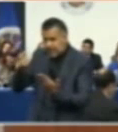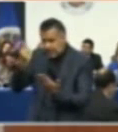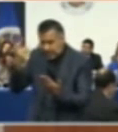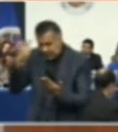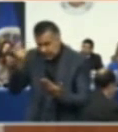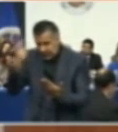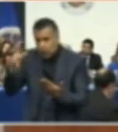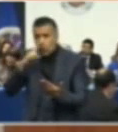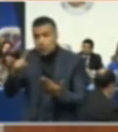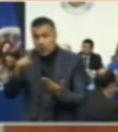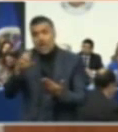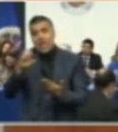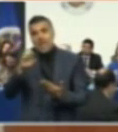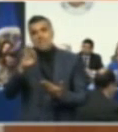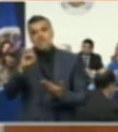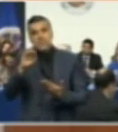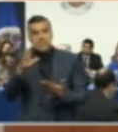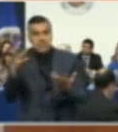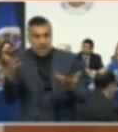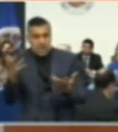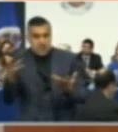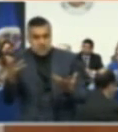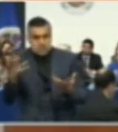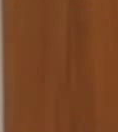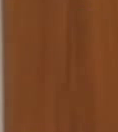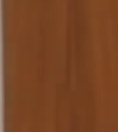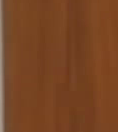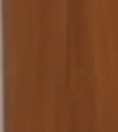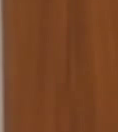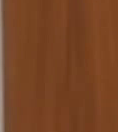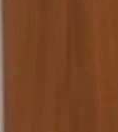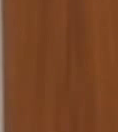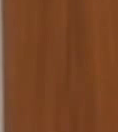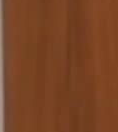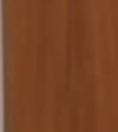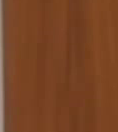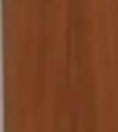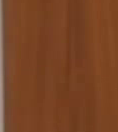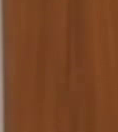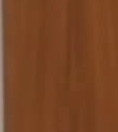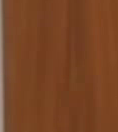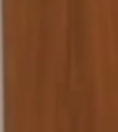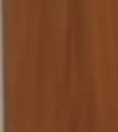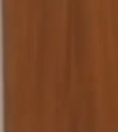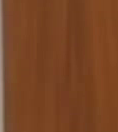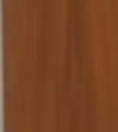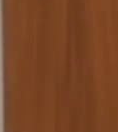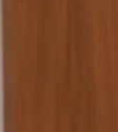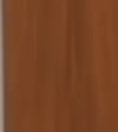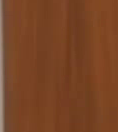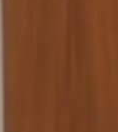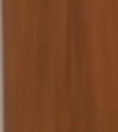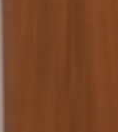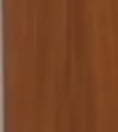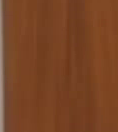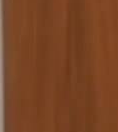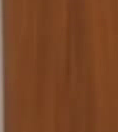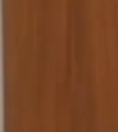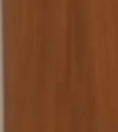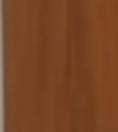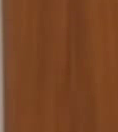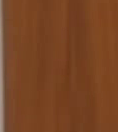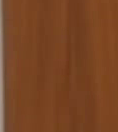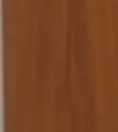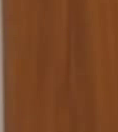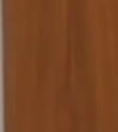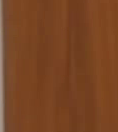una deficiencia, ciertamente, nadie lo quiere negar, que puede ser física, mental, intelectual, sensorial